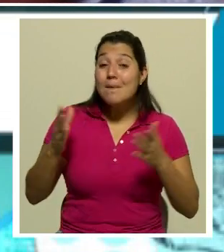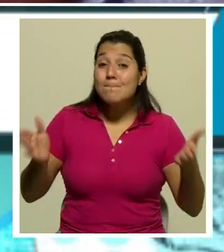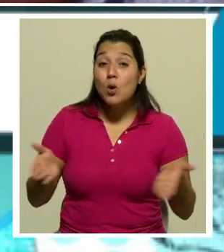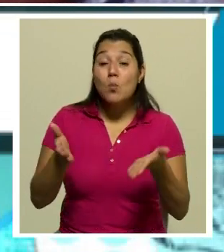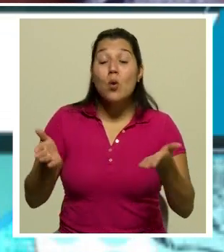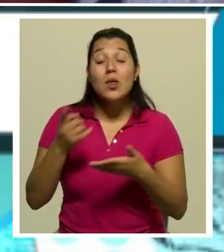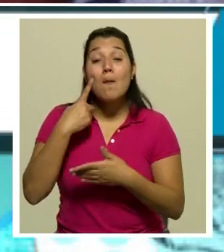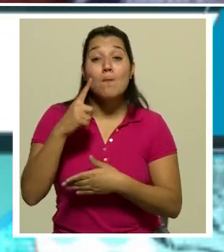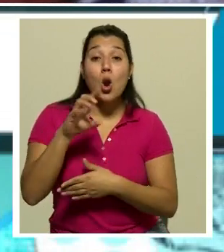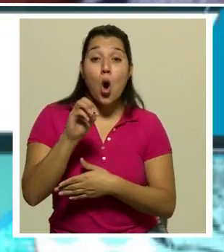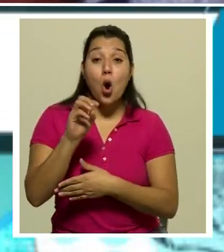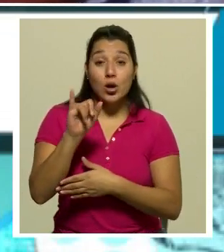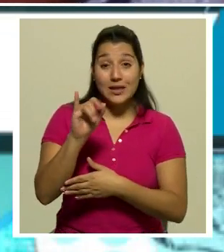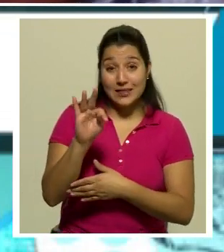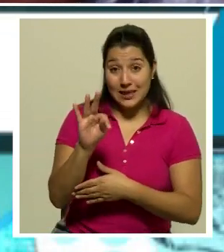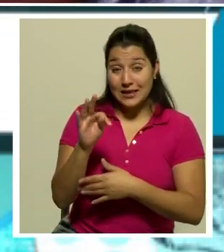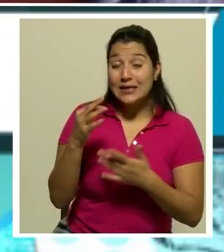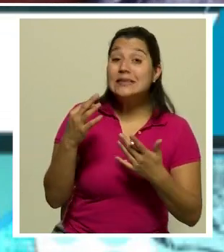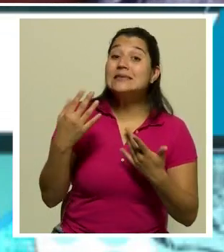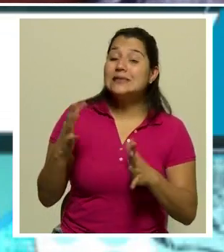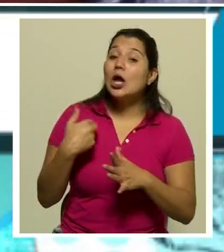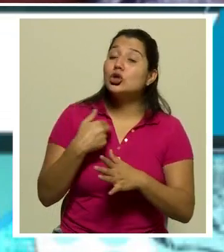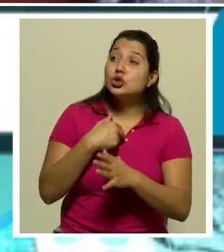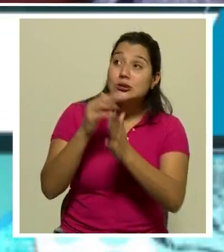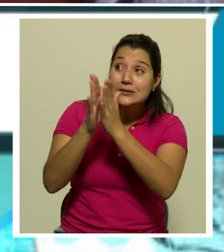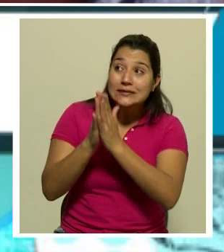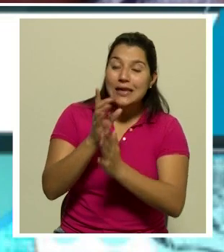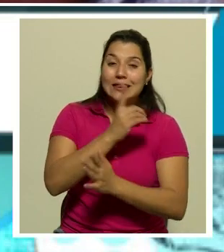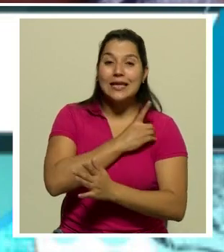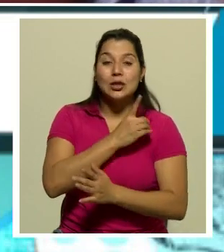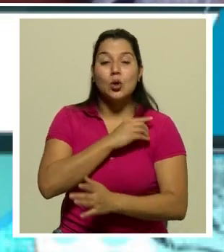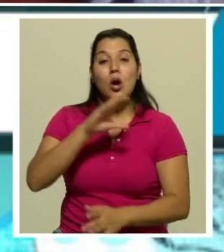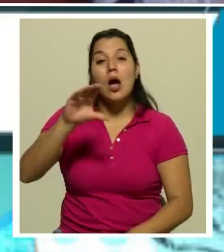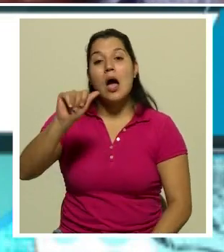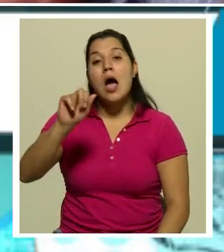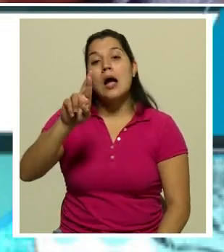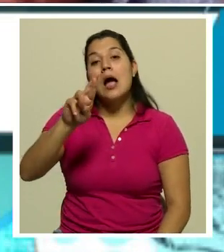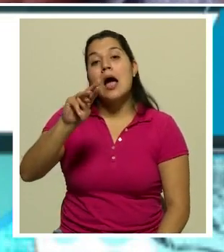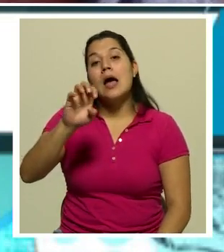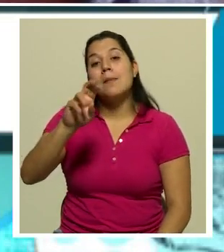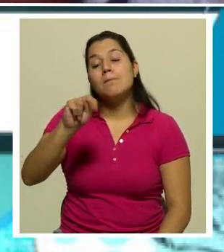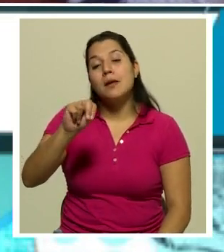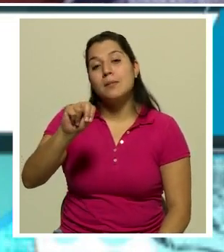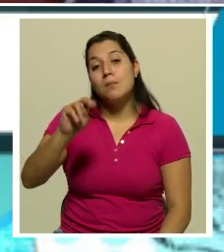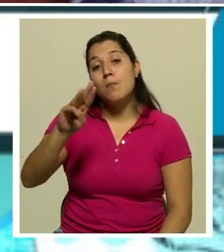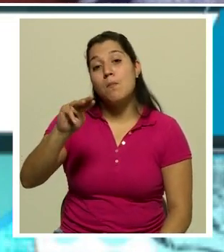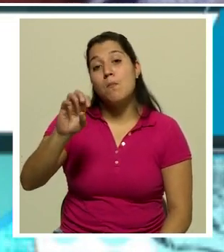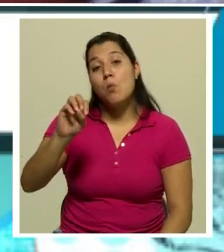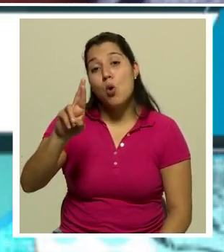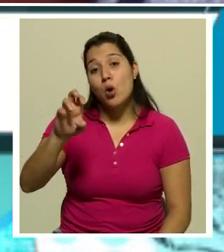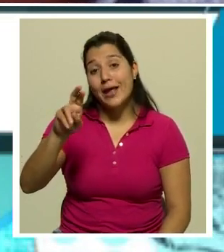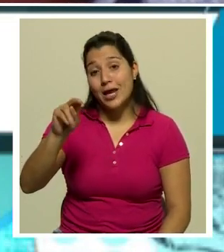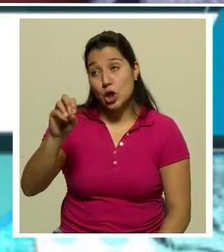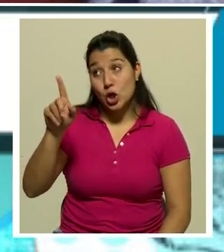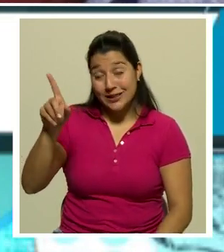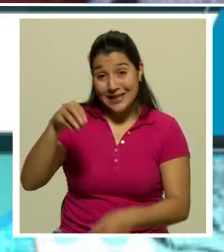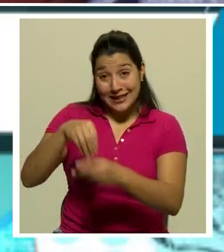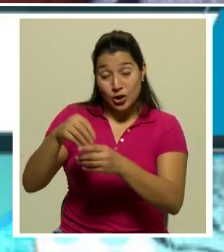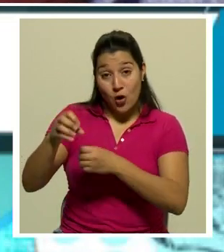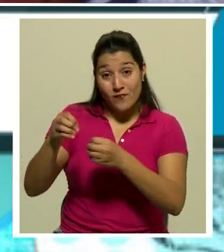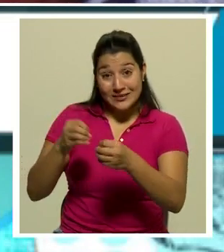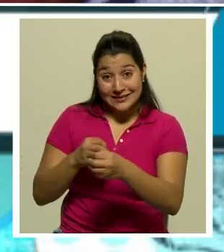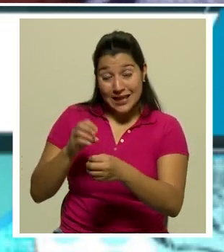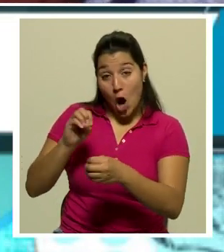del Trabajo, y así lo hemos pedido a la señora directora, doña Carmen Moreno, de la oficina en Costa Rica, para que convoque al diálogo